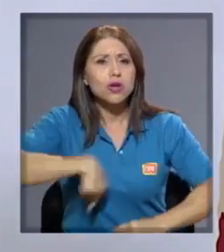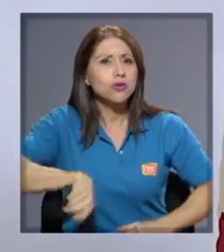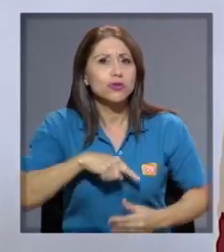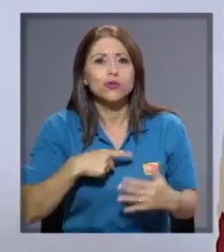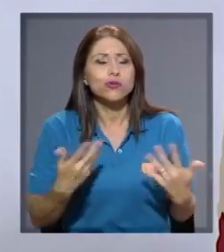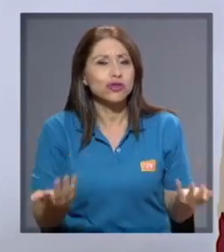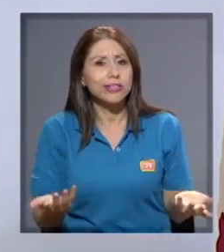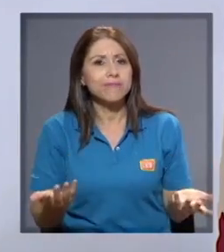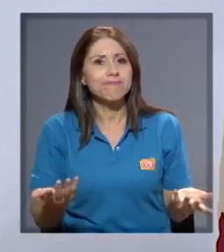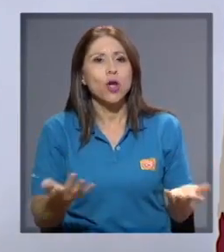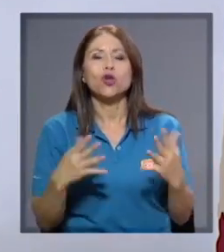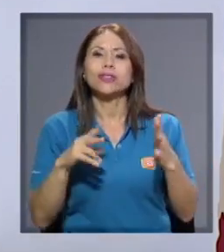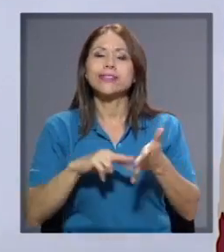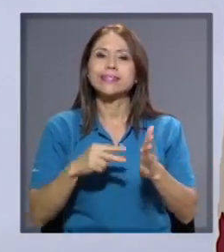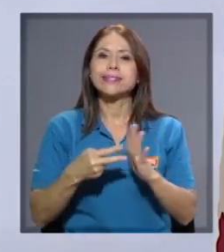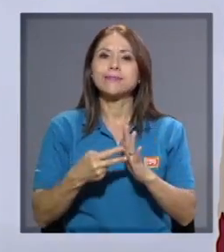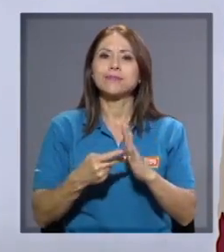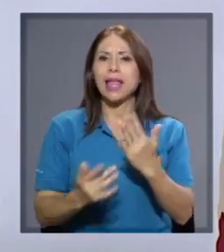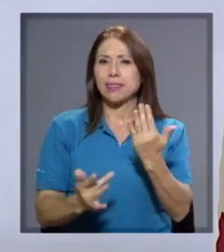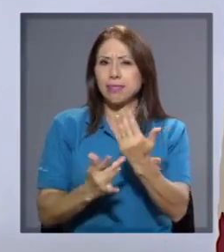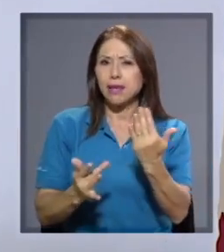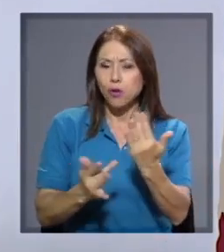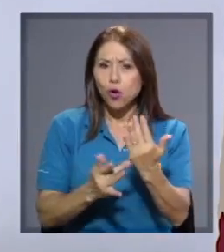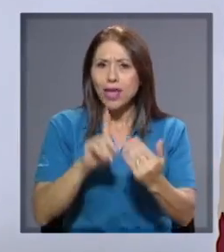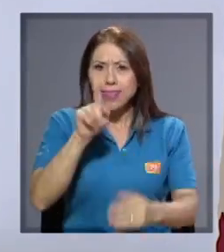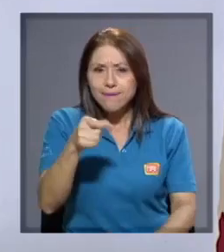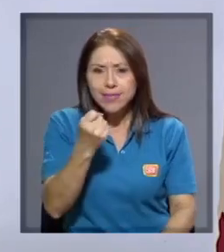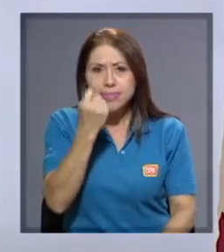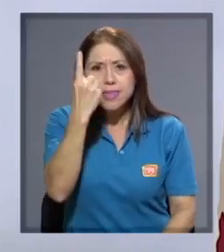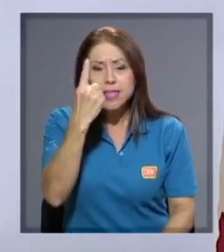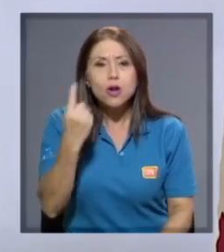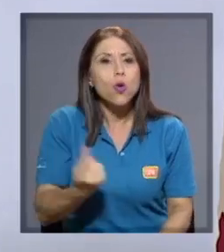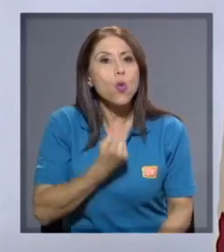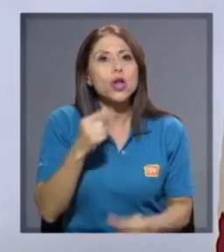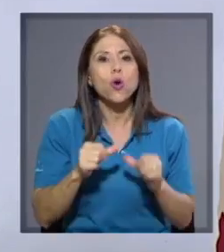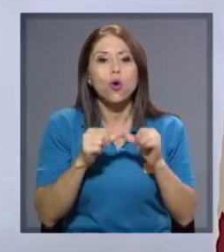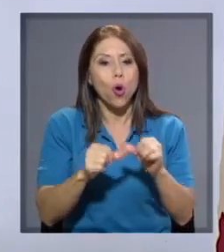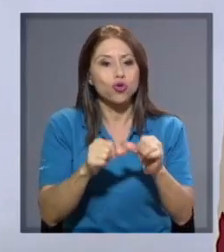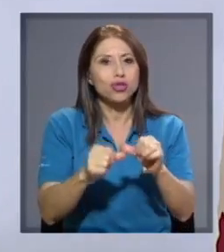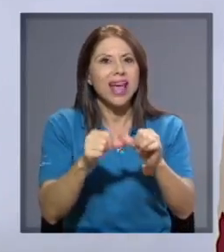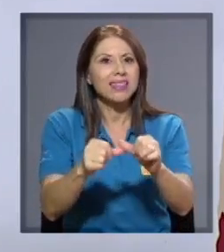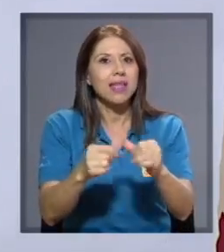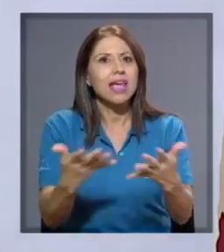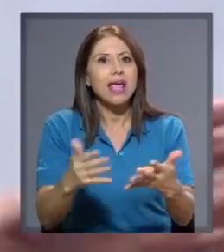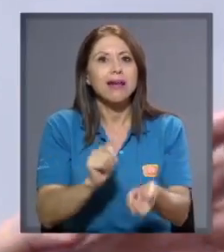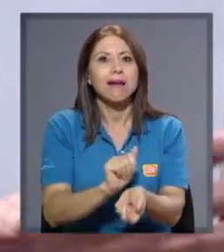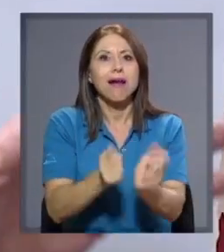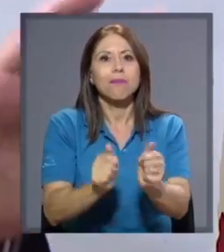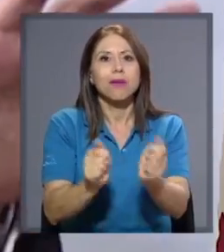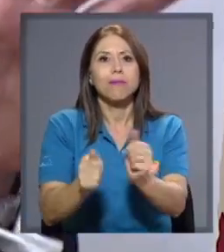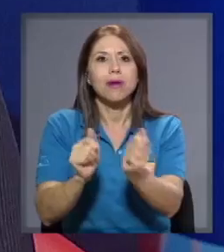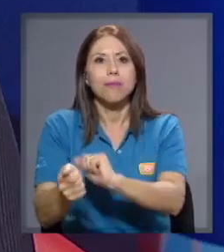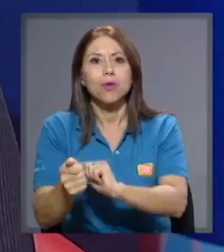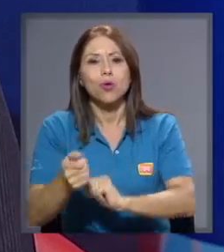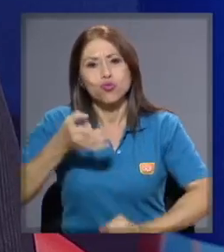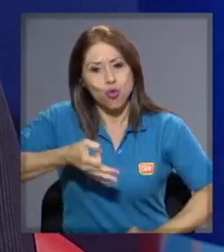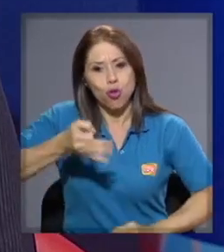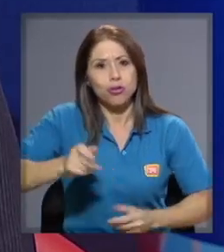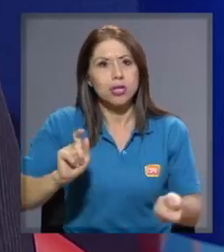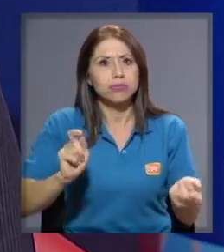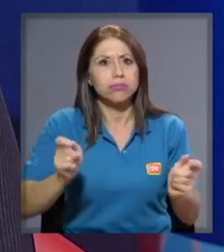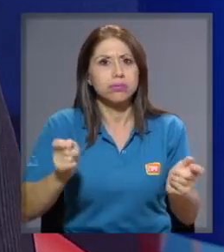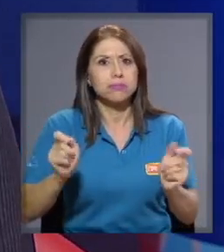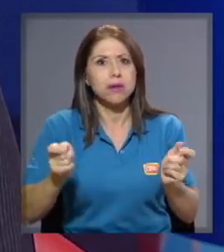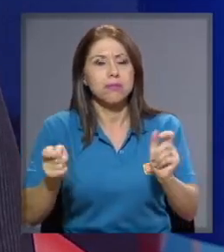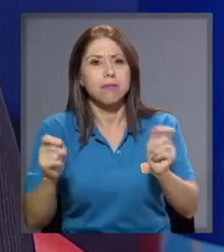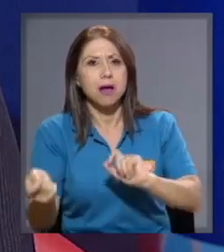o sea la tecnología tenemos que estar claro que lo único constante es el cambio entonces todos los días cambian entonces nosotros